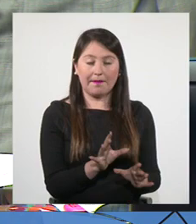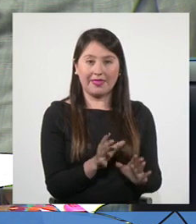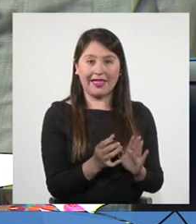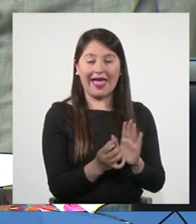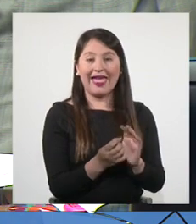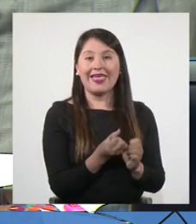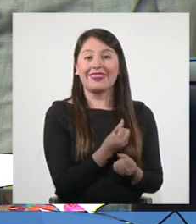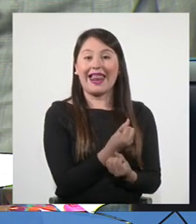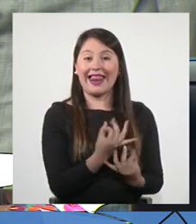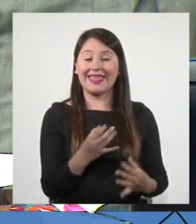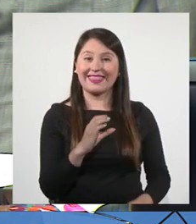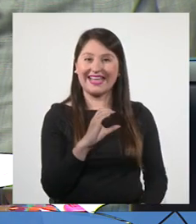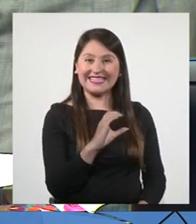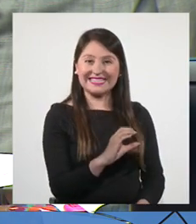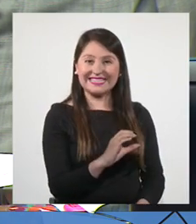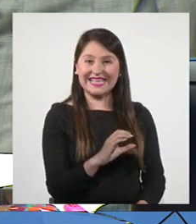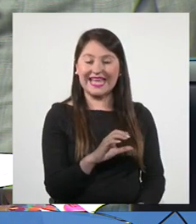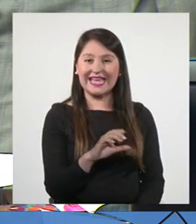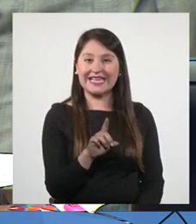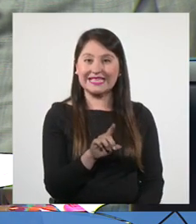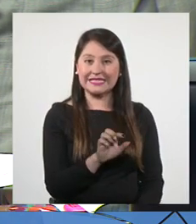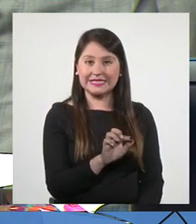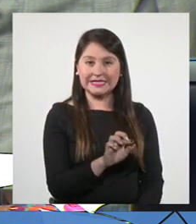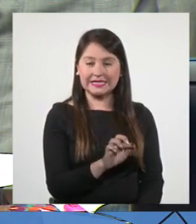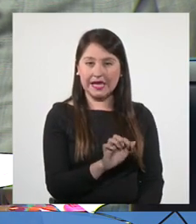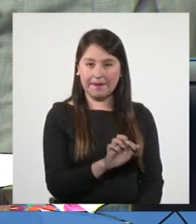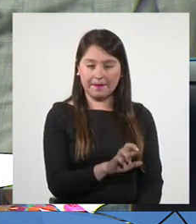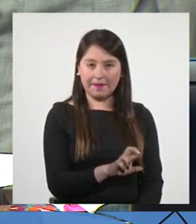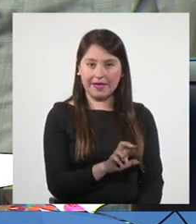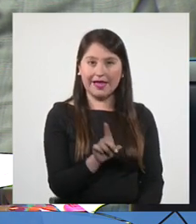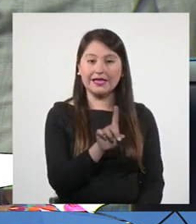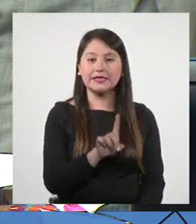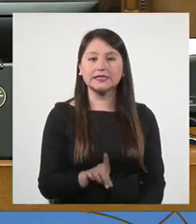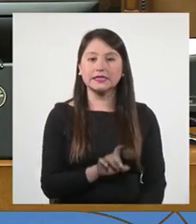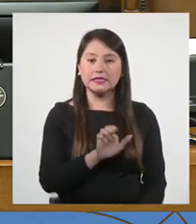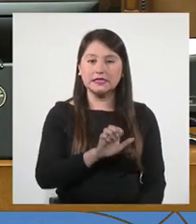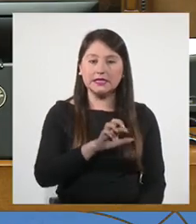C puedan ser destinados a cosas que no sean transporte público.